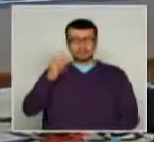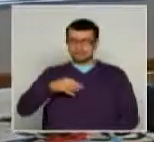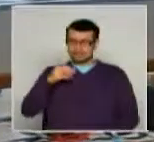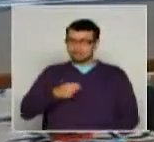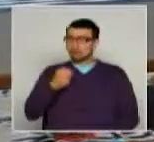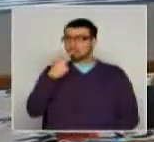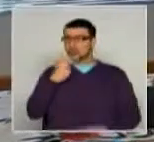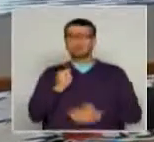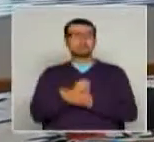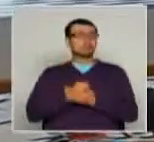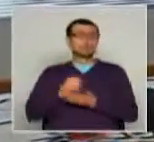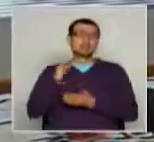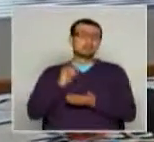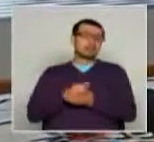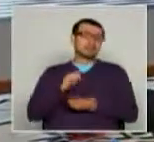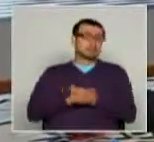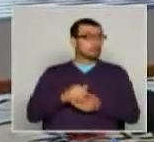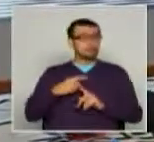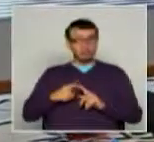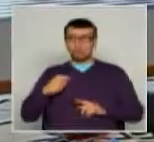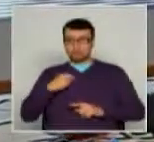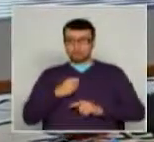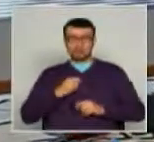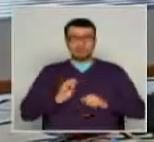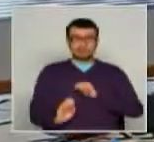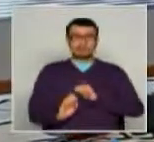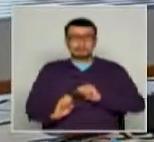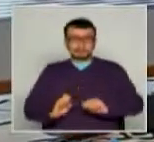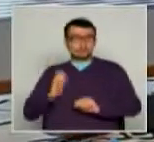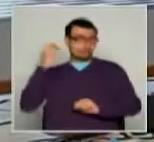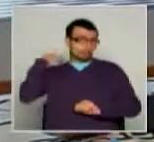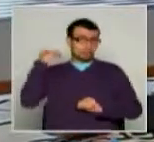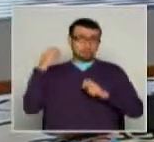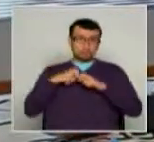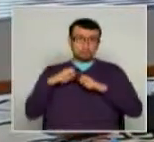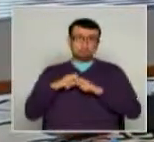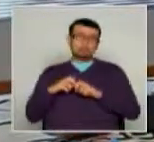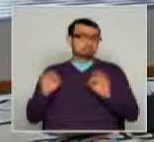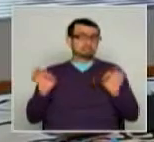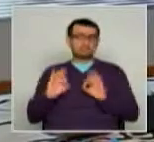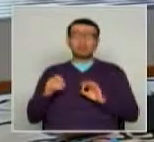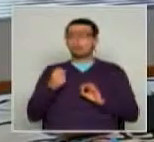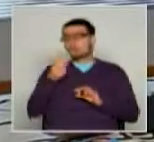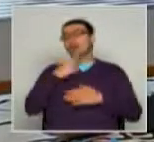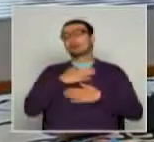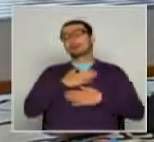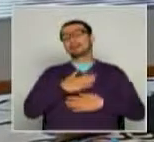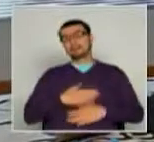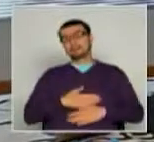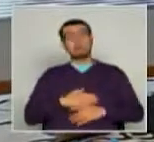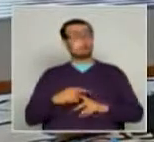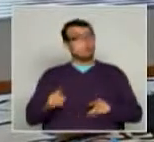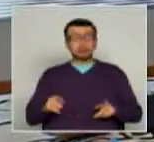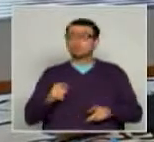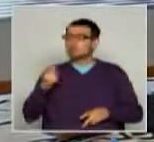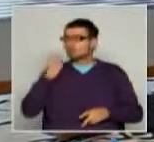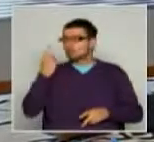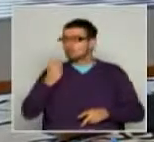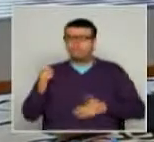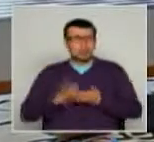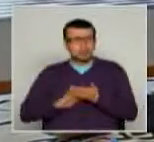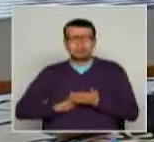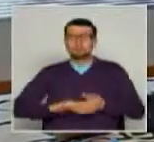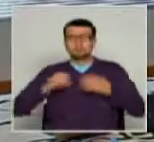tradicionales, pero ellos no corrigen posturas, ellos son calmantes. Y a veces el paciente lo que está buscando es un